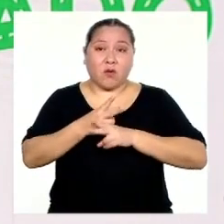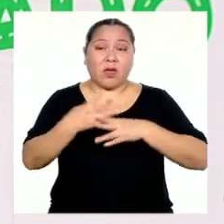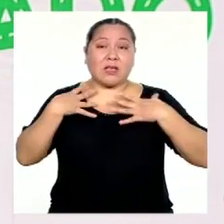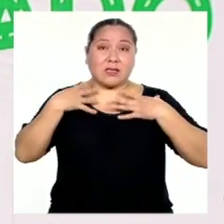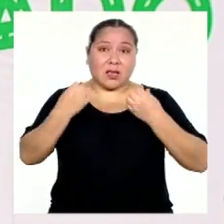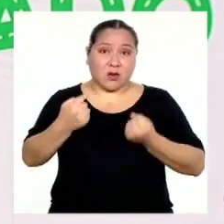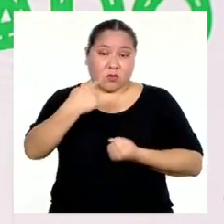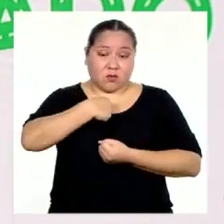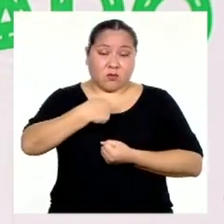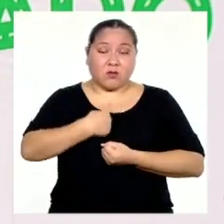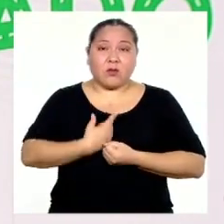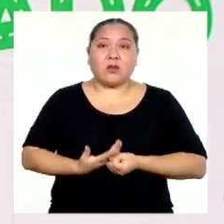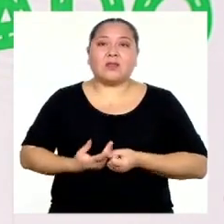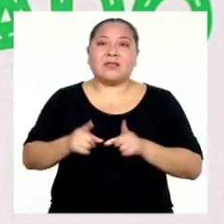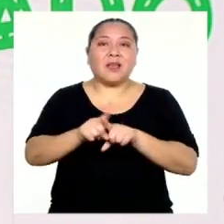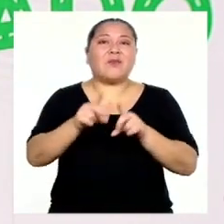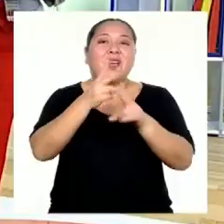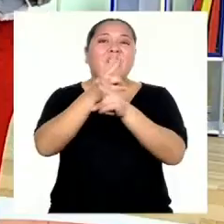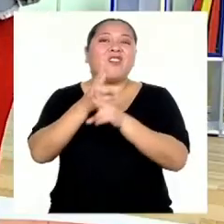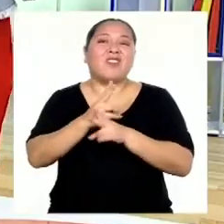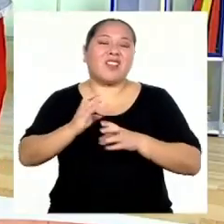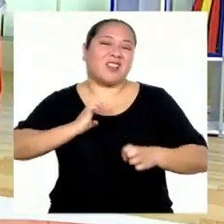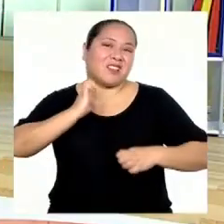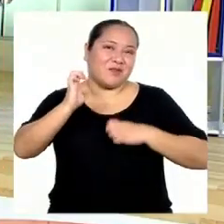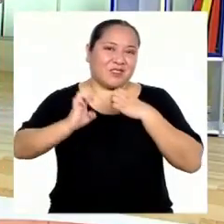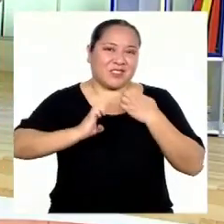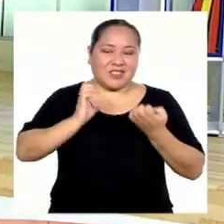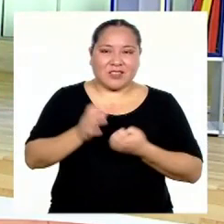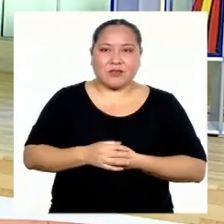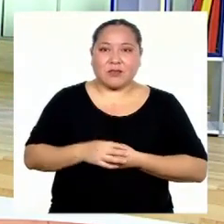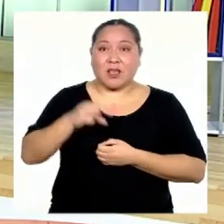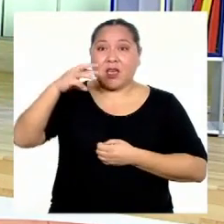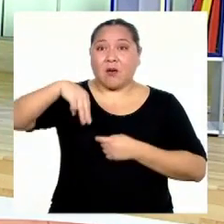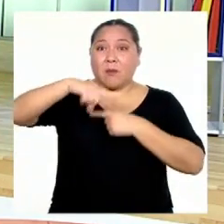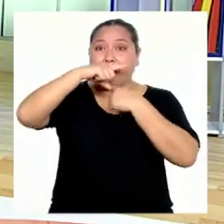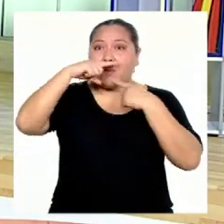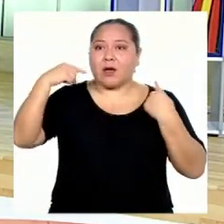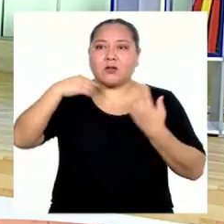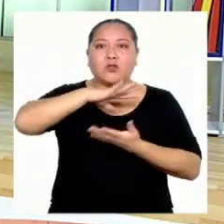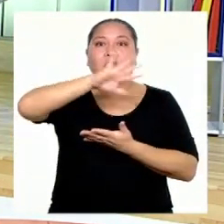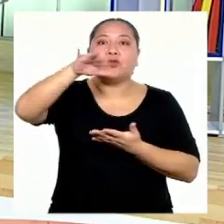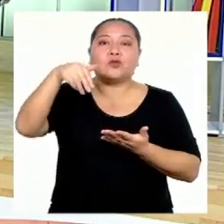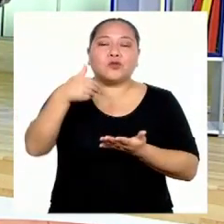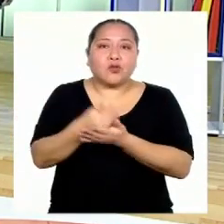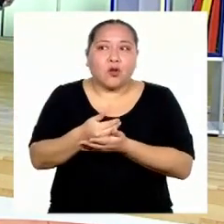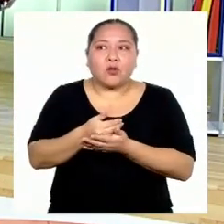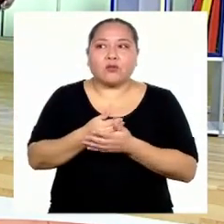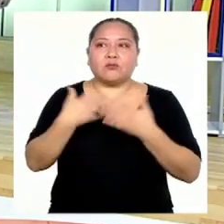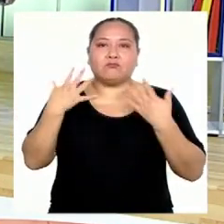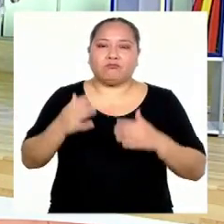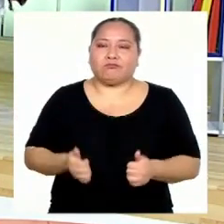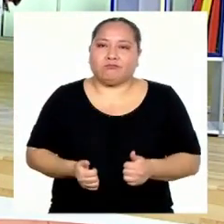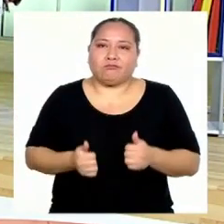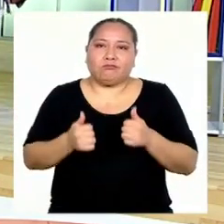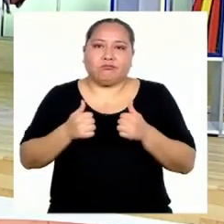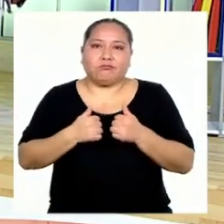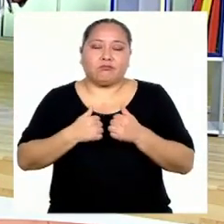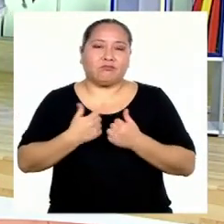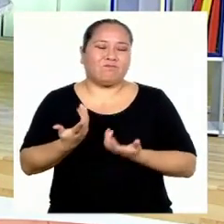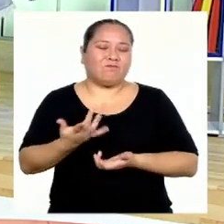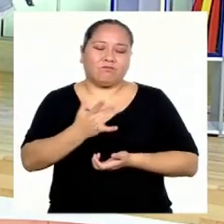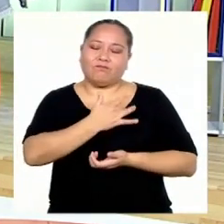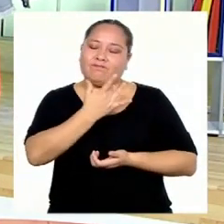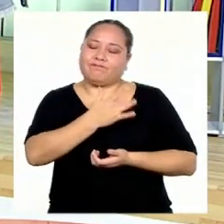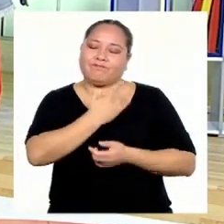es cuidar nuestro bienestar emocional. Y es que desde marzo, todas y todos hemos estado viviendo una ola de